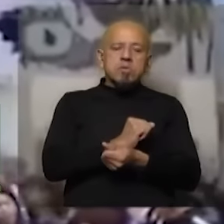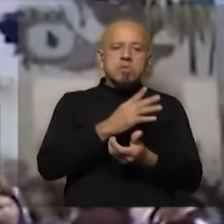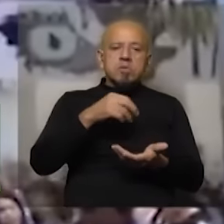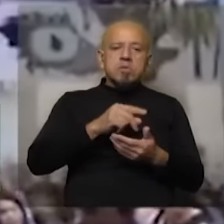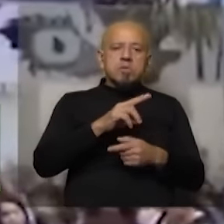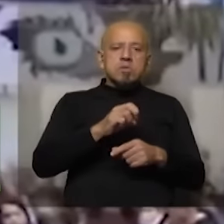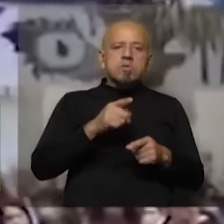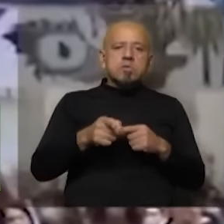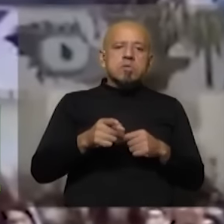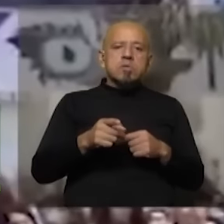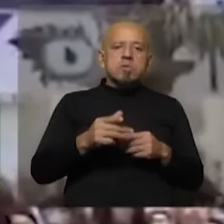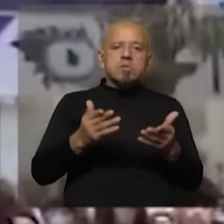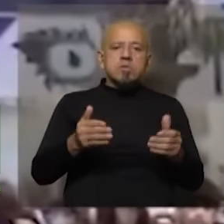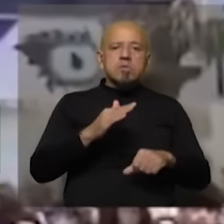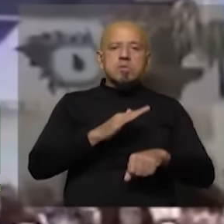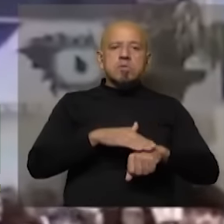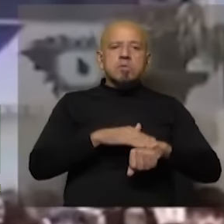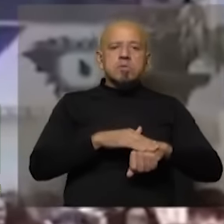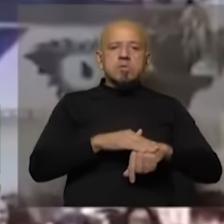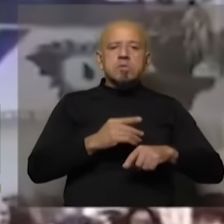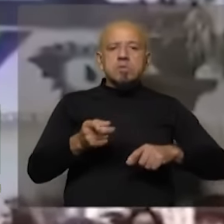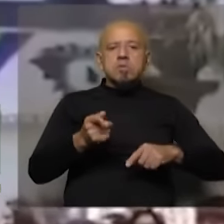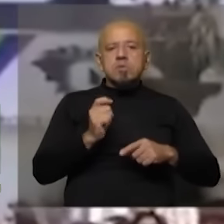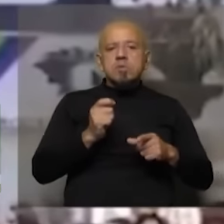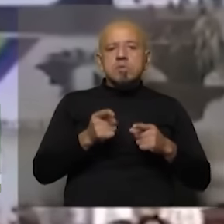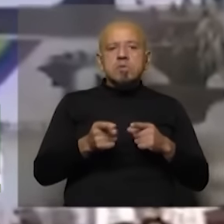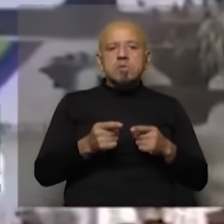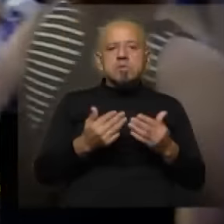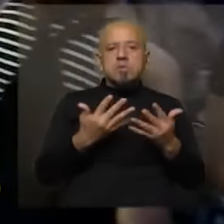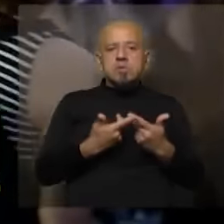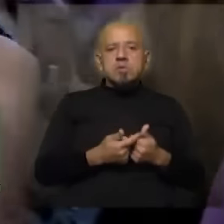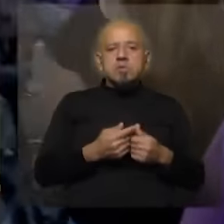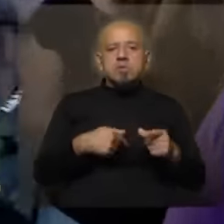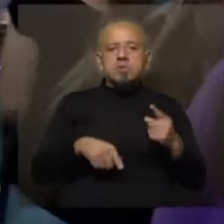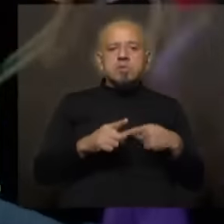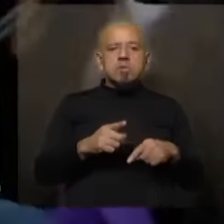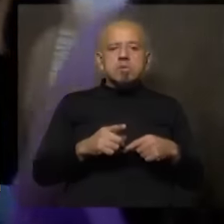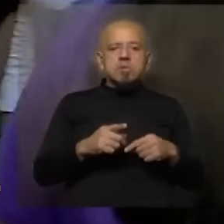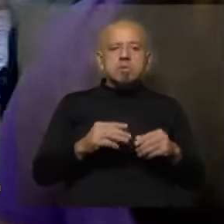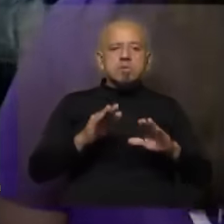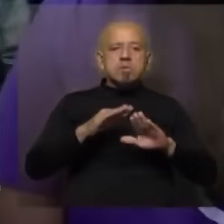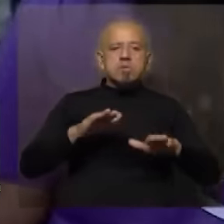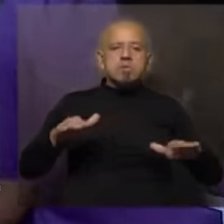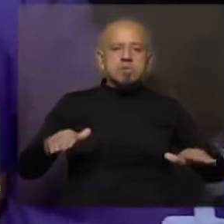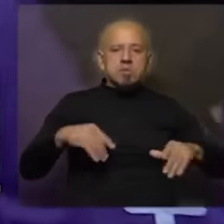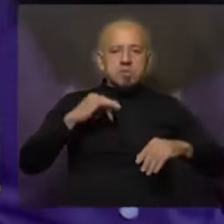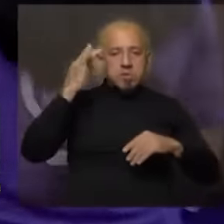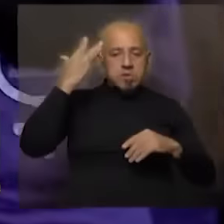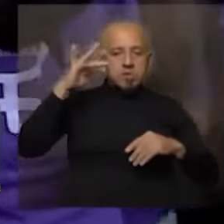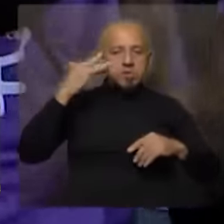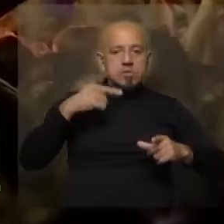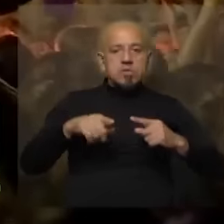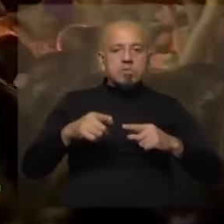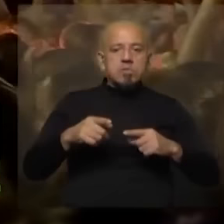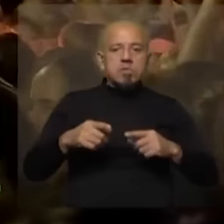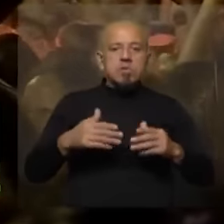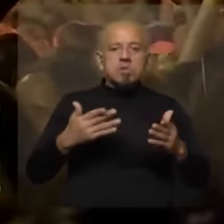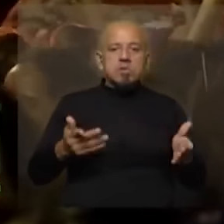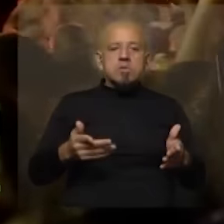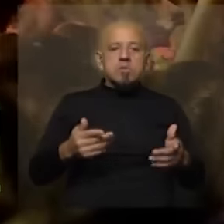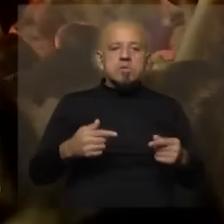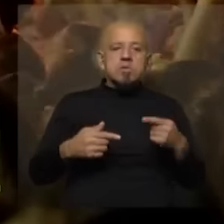fin de que se formalice la responsabilidad de los implicados en la organización que recurrió a niños, niñas y adolescentes para cometer